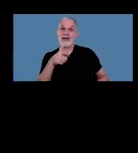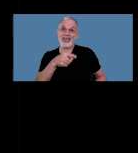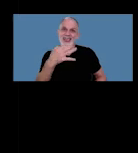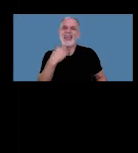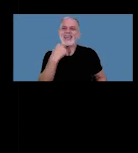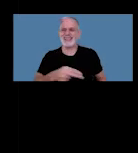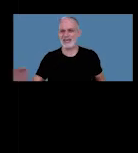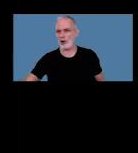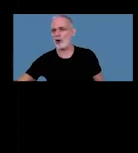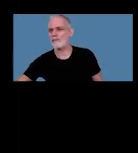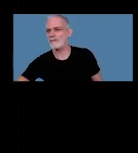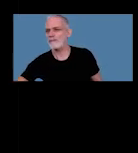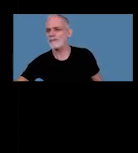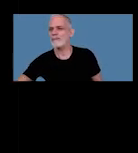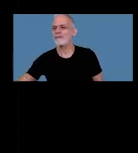hijo.